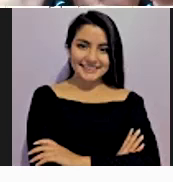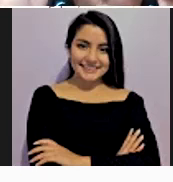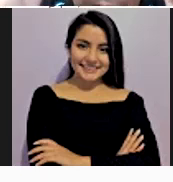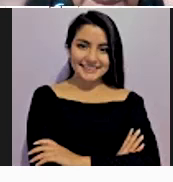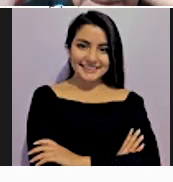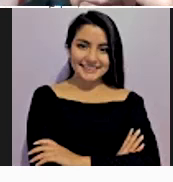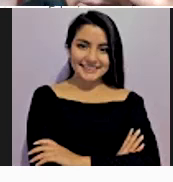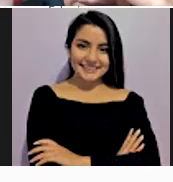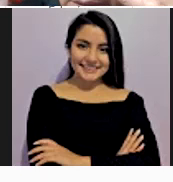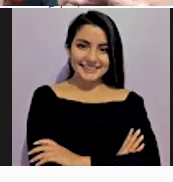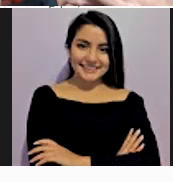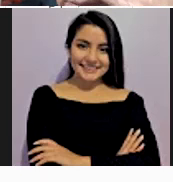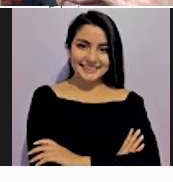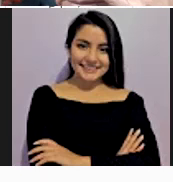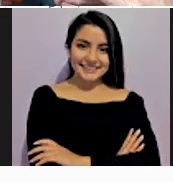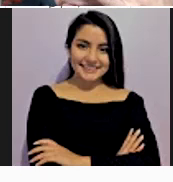¿Sí? Eso tiene que hacer usted.